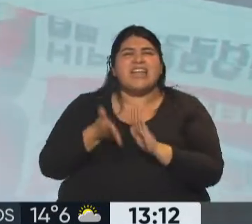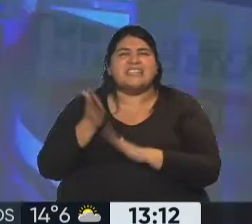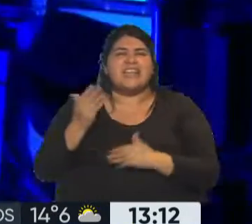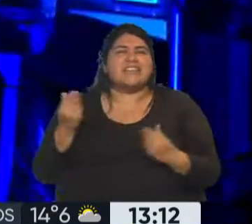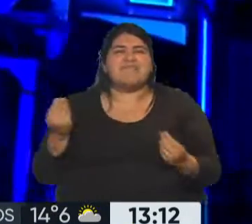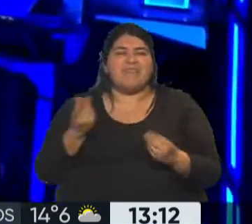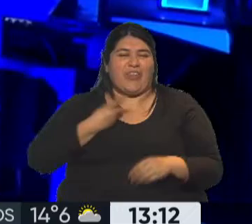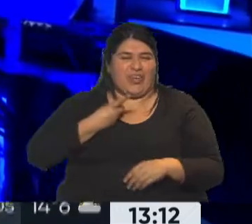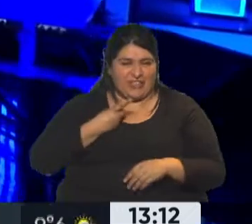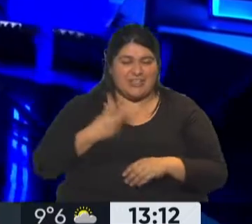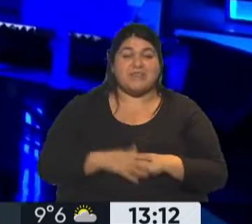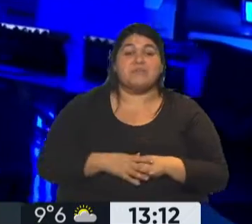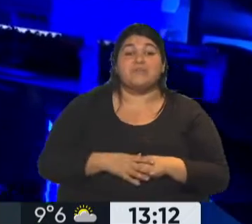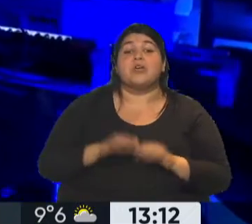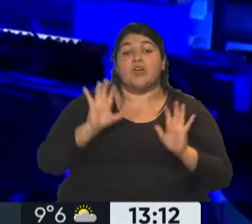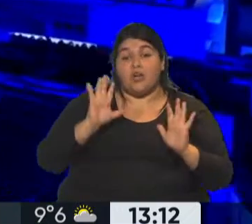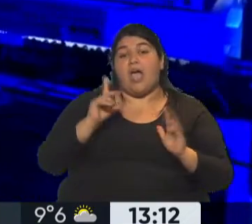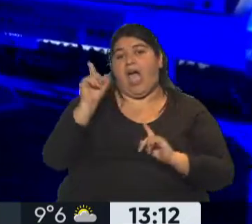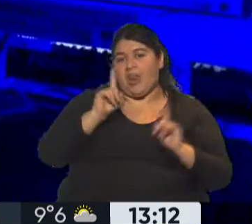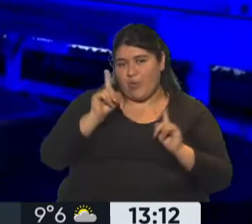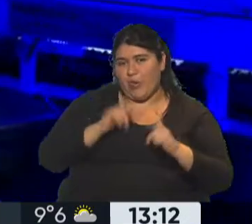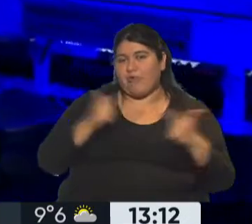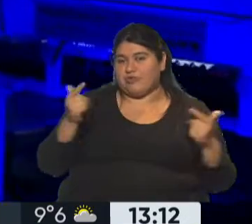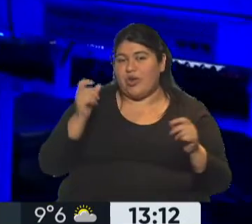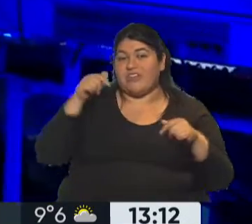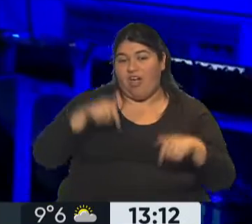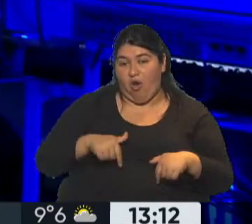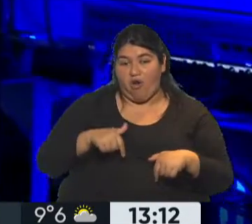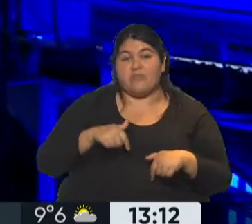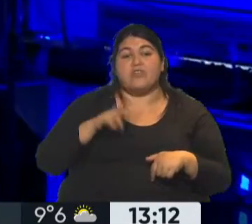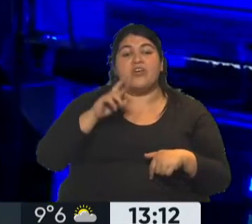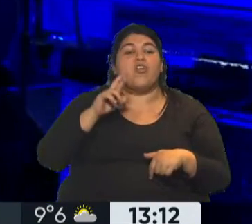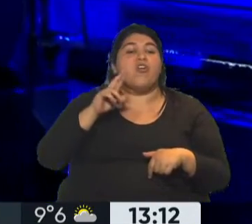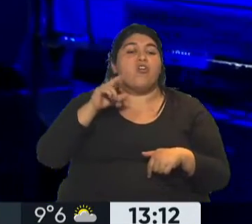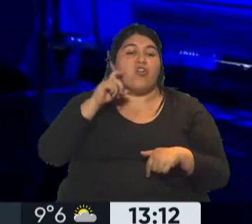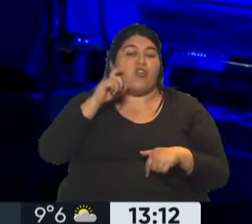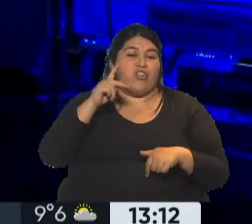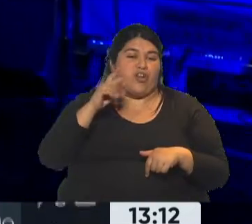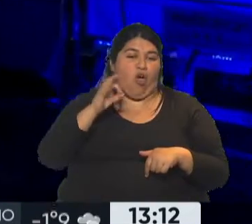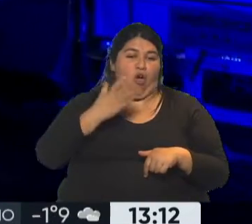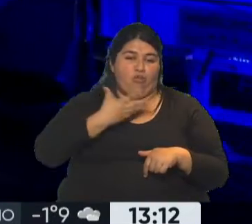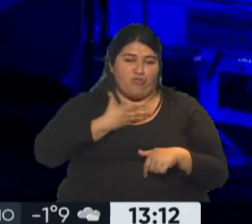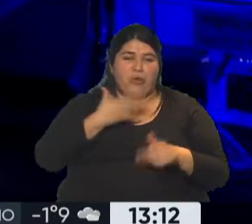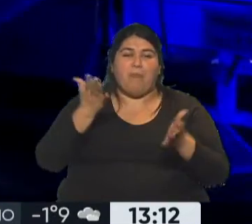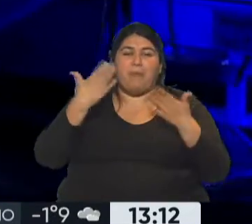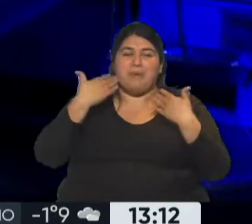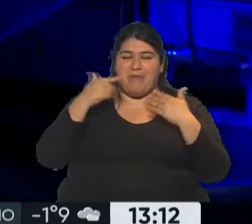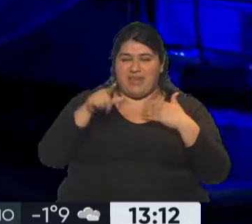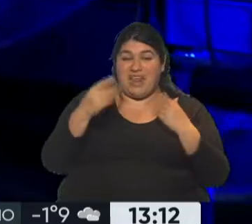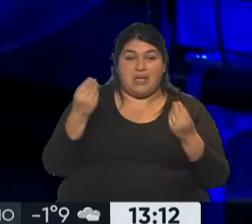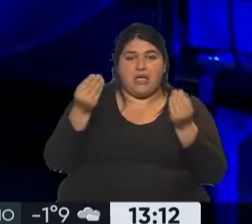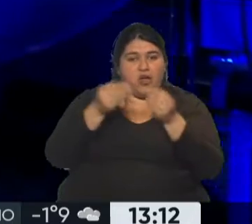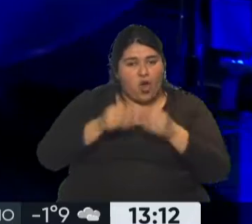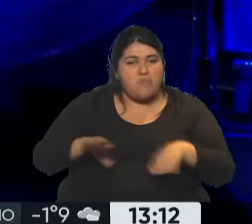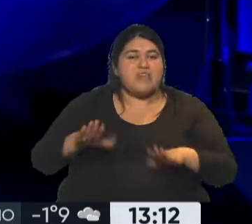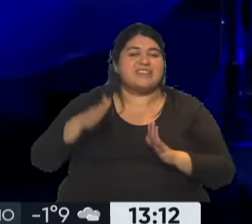ir. Algunos son afortunados porque se van hoy al Road to Primavera, que es el comienzo de el